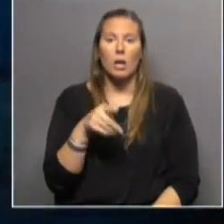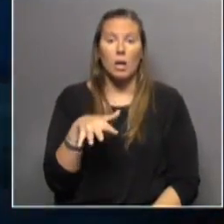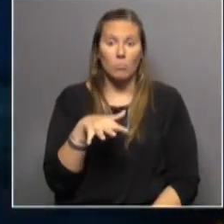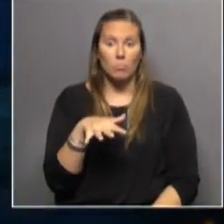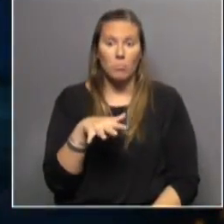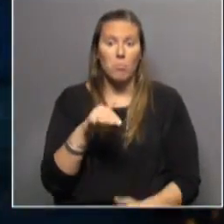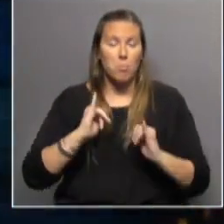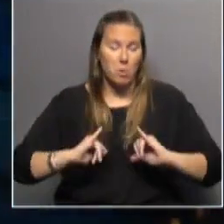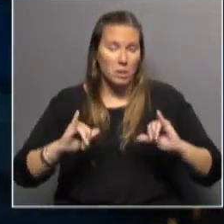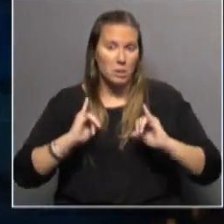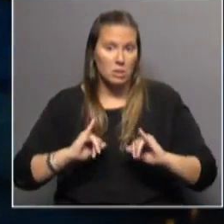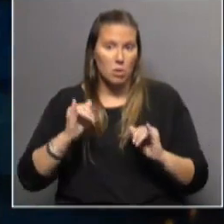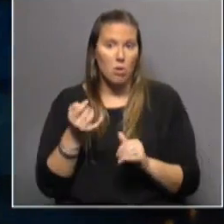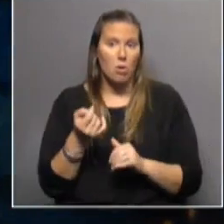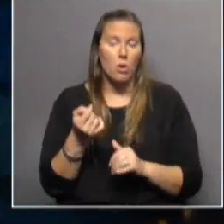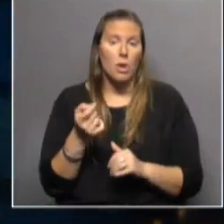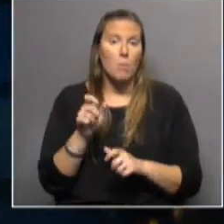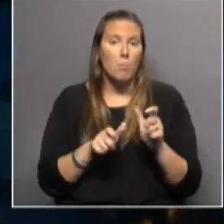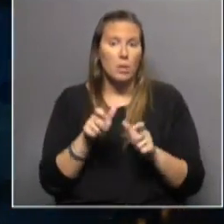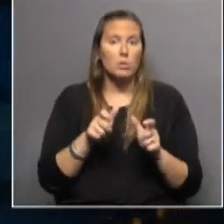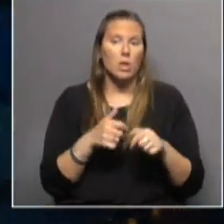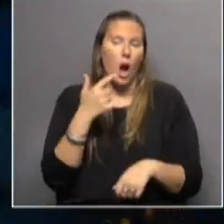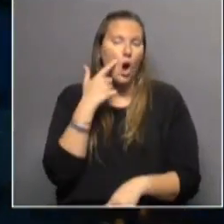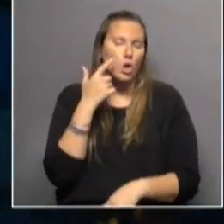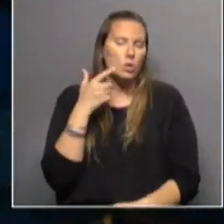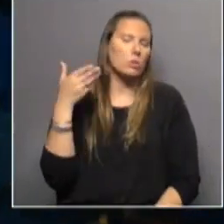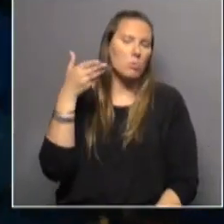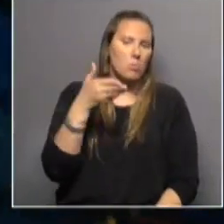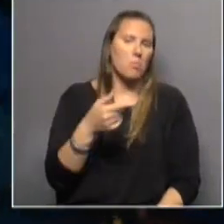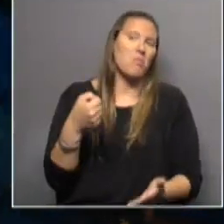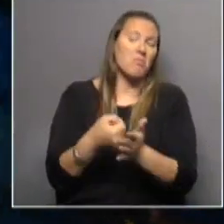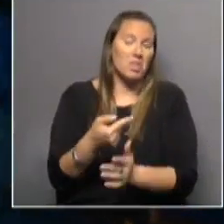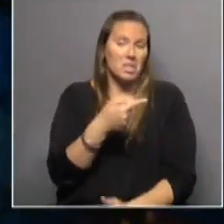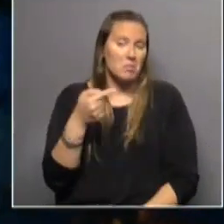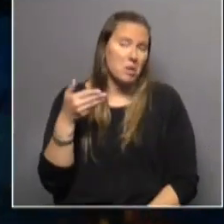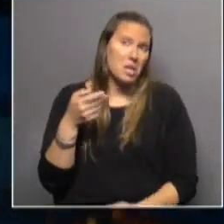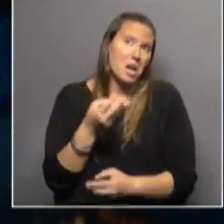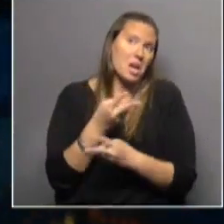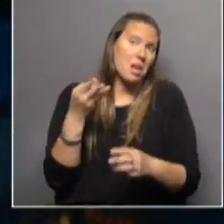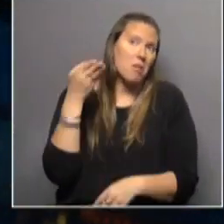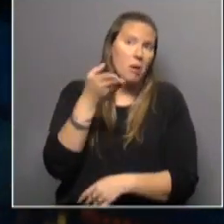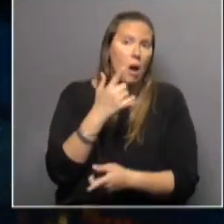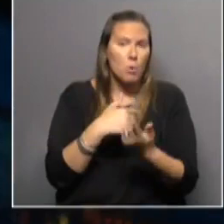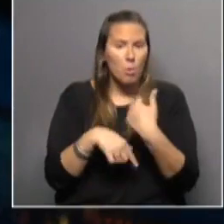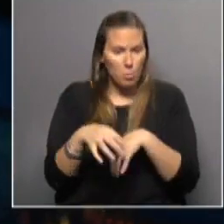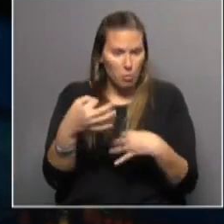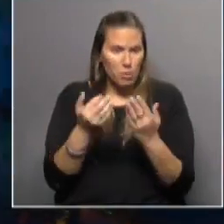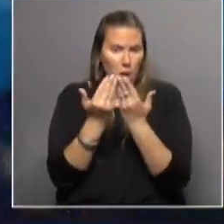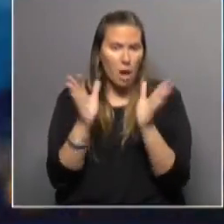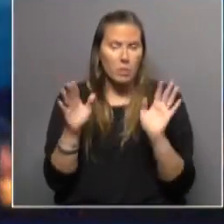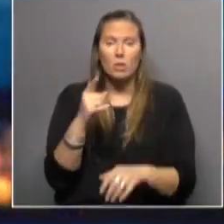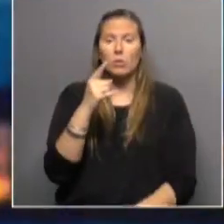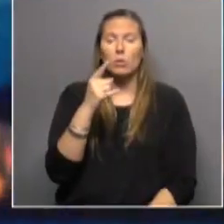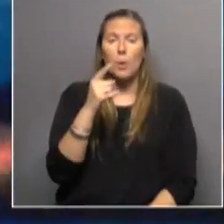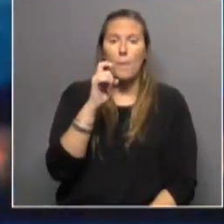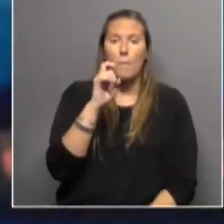Lecoq. Habitualmente, los que hemos ido, generalmente vamos a los fines de semana, ¿no? Pero en realidad es un lugar que está abierto de miércoles